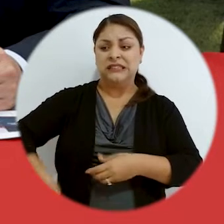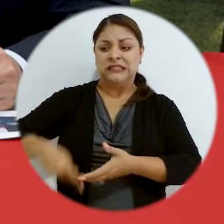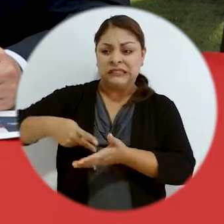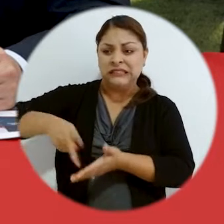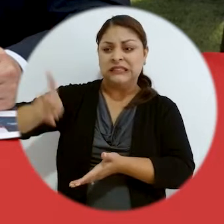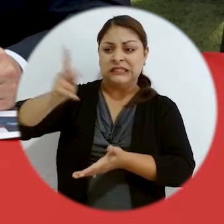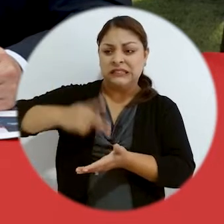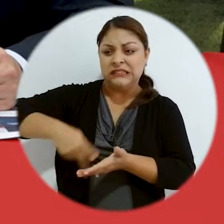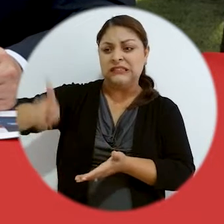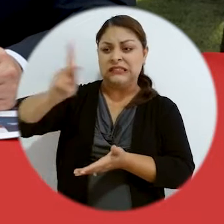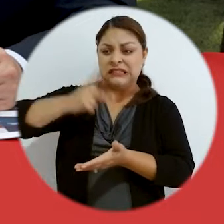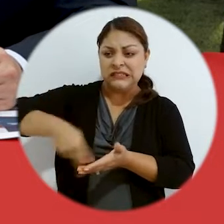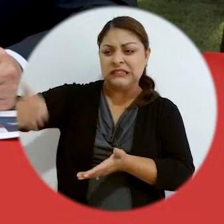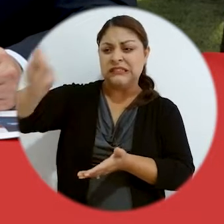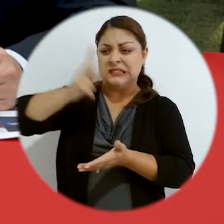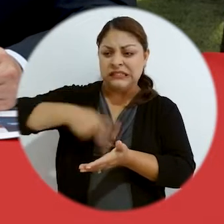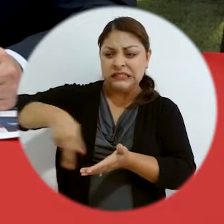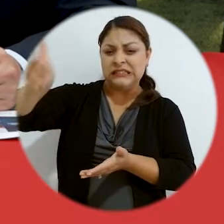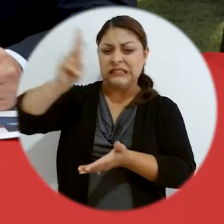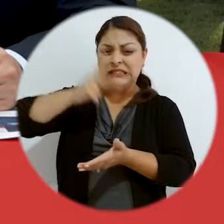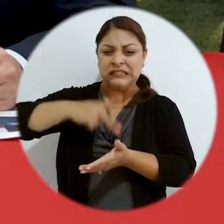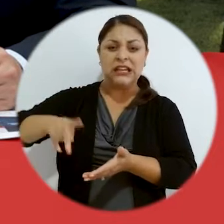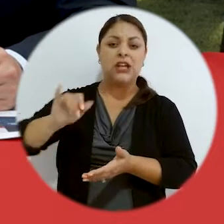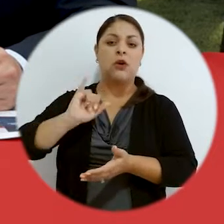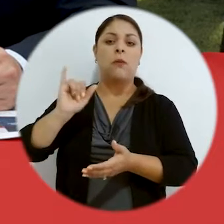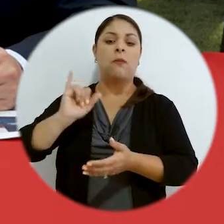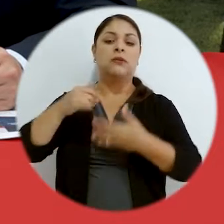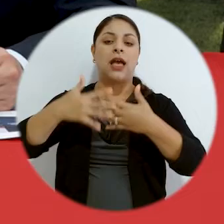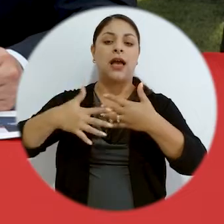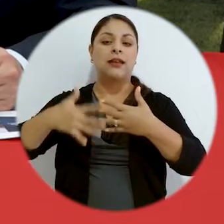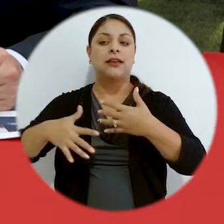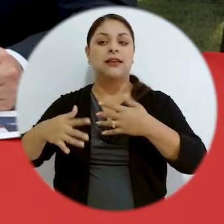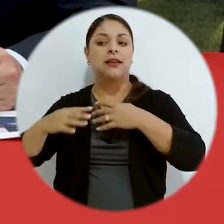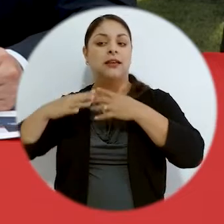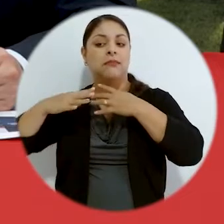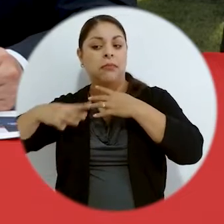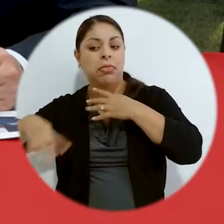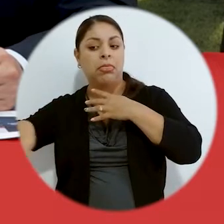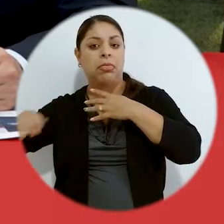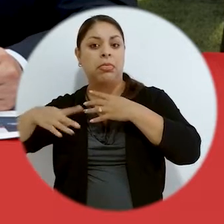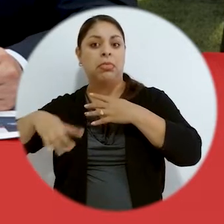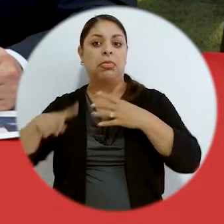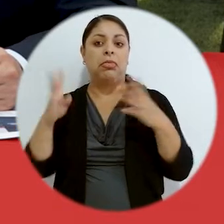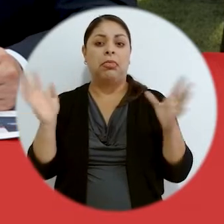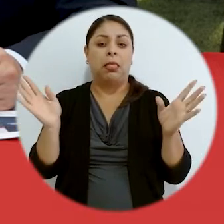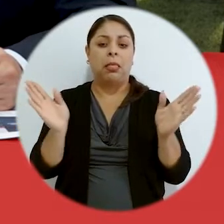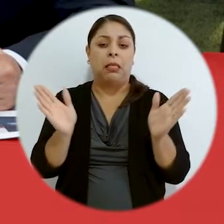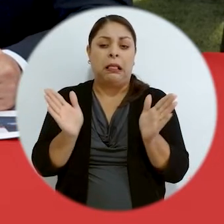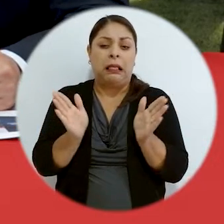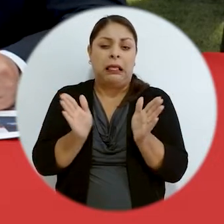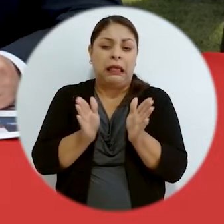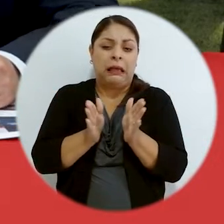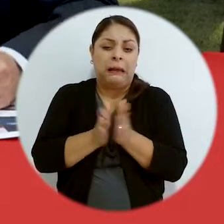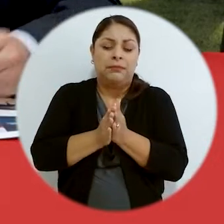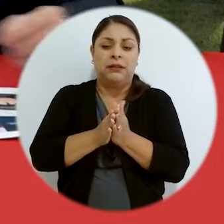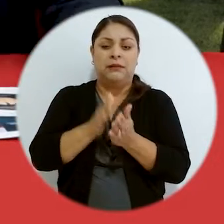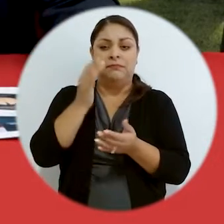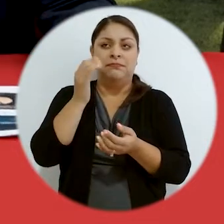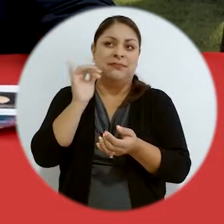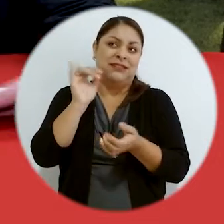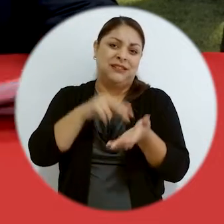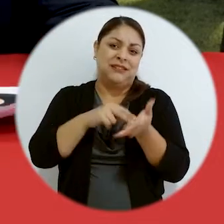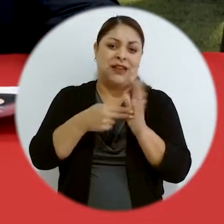las personas, ¿verdad? Va cayendo gota a gota, vas perdiendo tu patrimonio gota a gota. Vas perdiendo tu patrimonio. Es